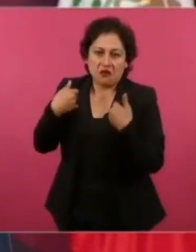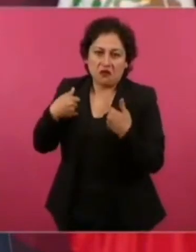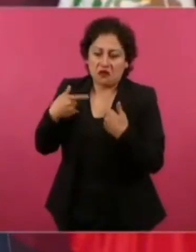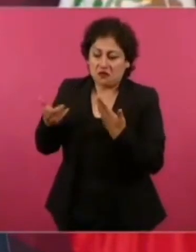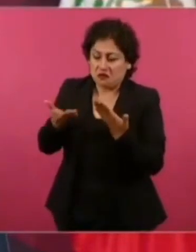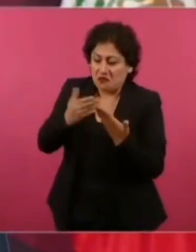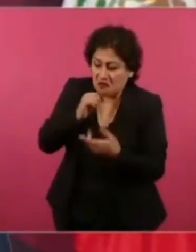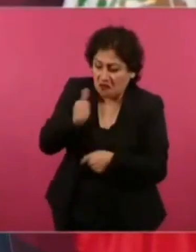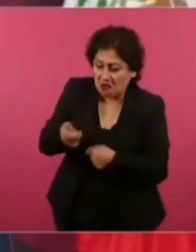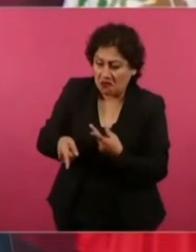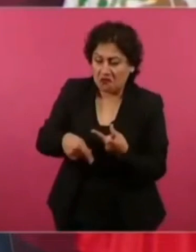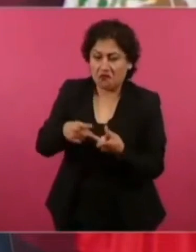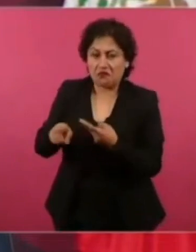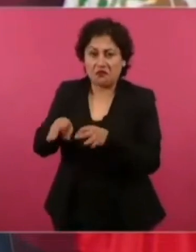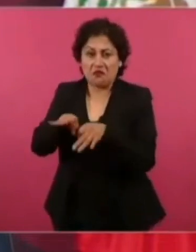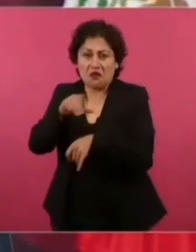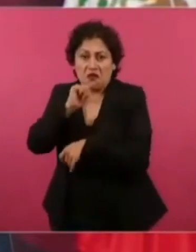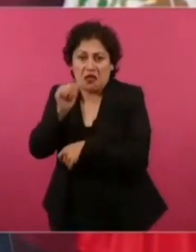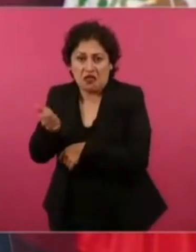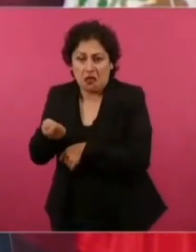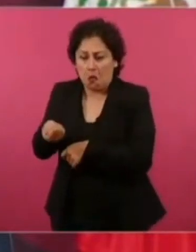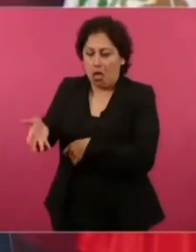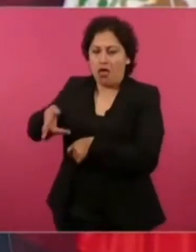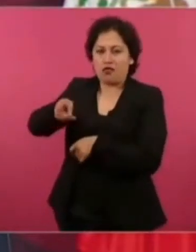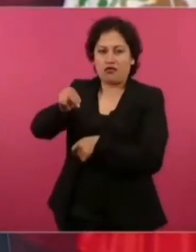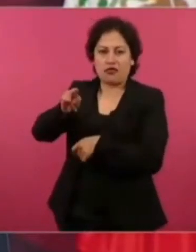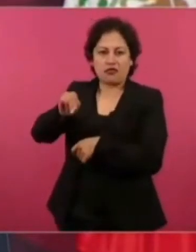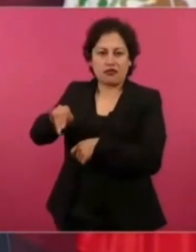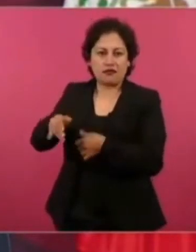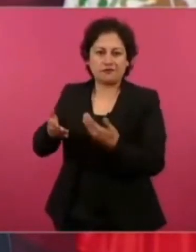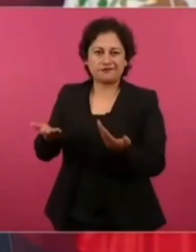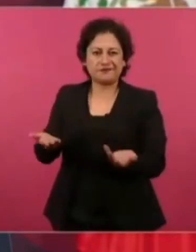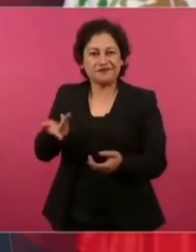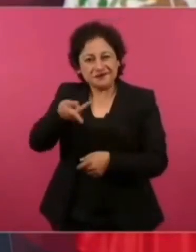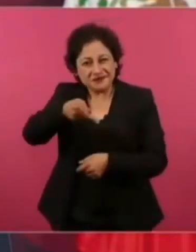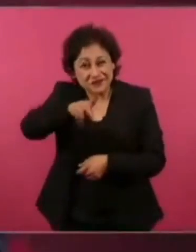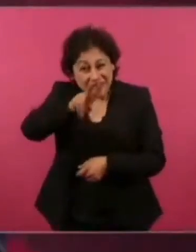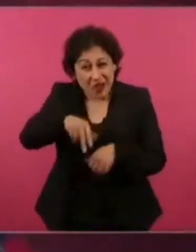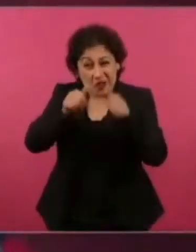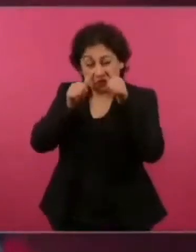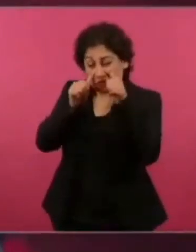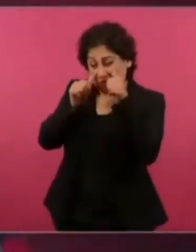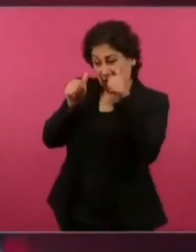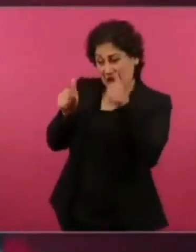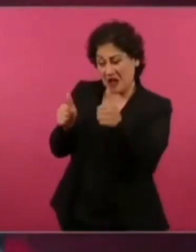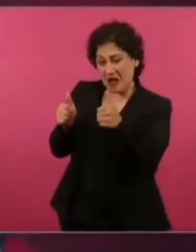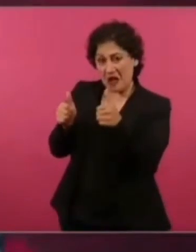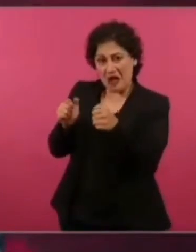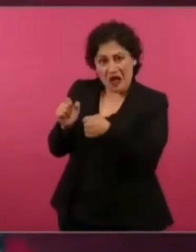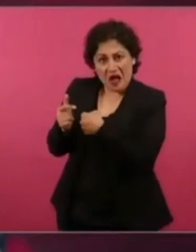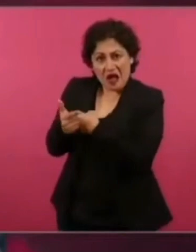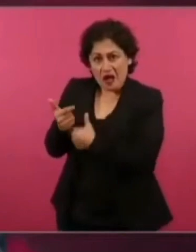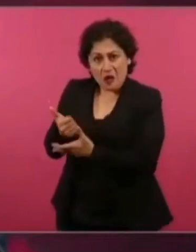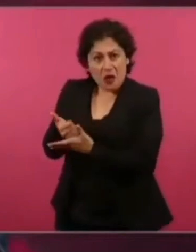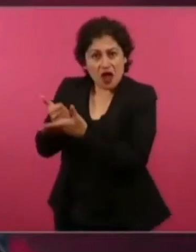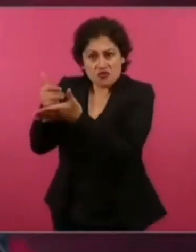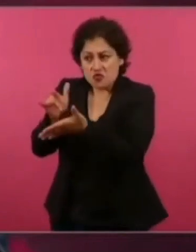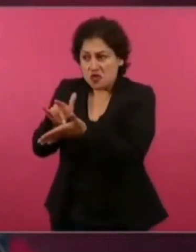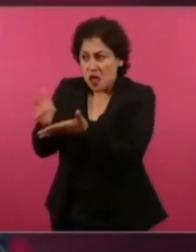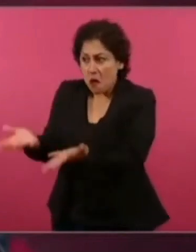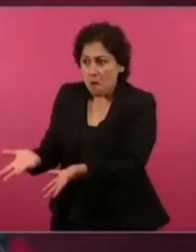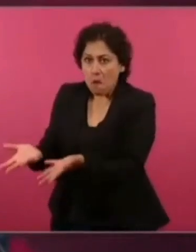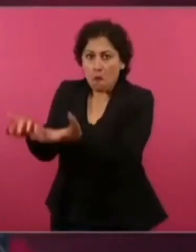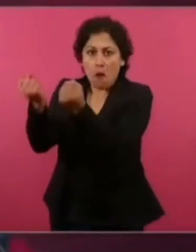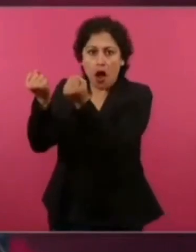hicieron nada por el pueblo, por los pobres, por los jóvenes.